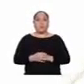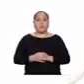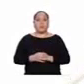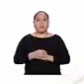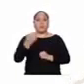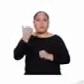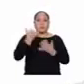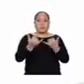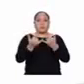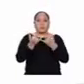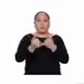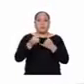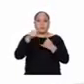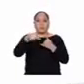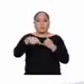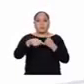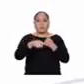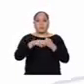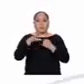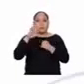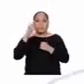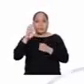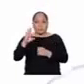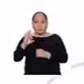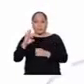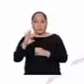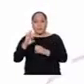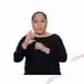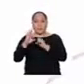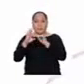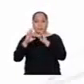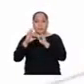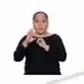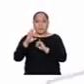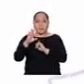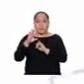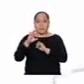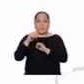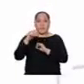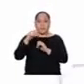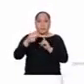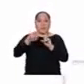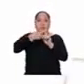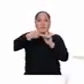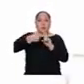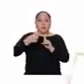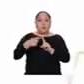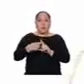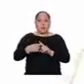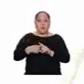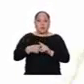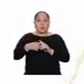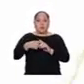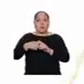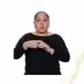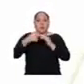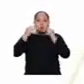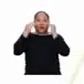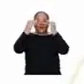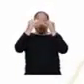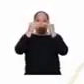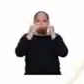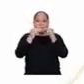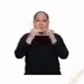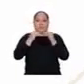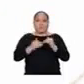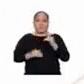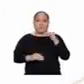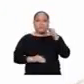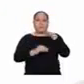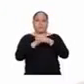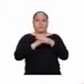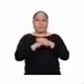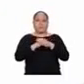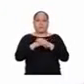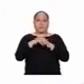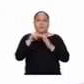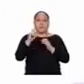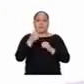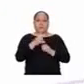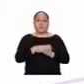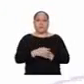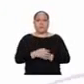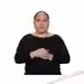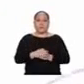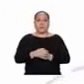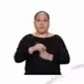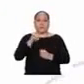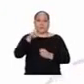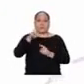Ahora, la frecuencia acumulada 3 será la suma de las frecuencias simples hasta la fila 3, que